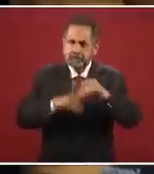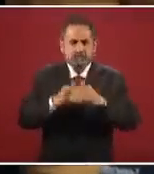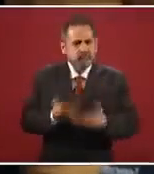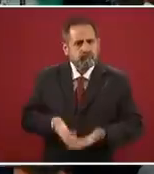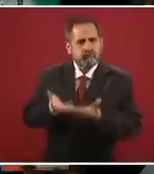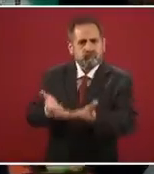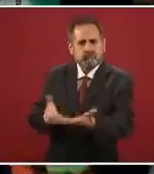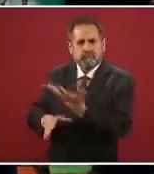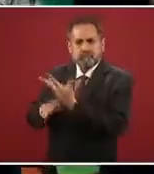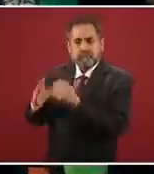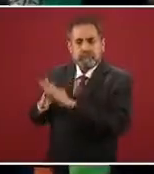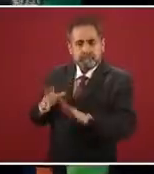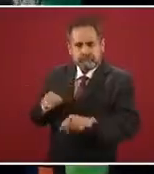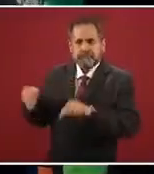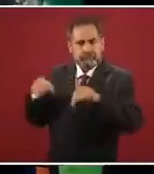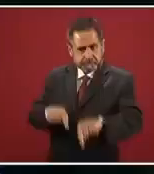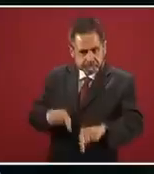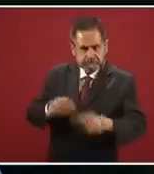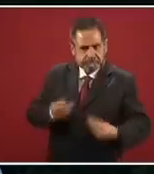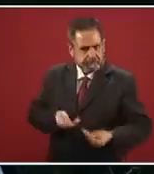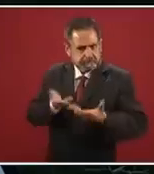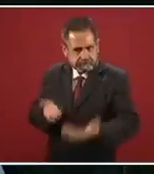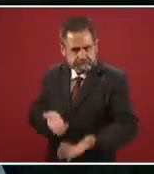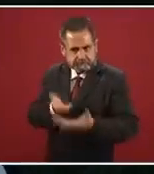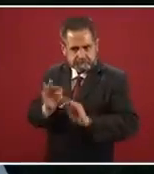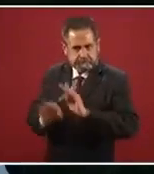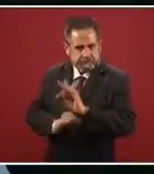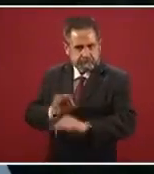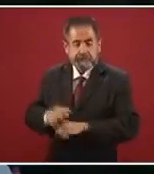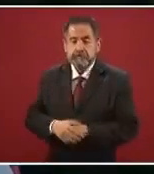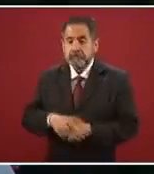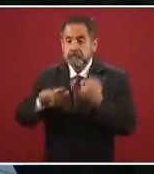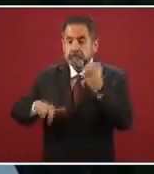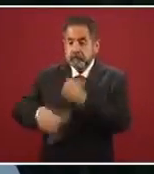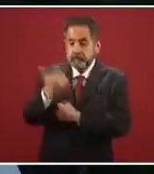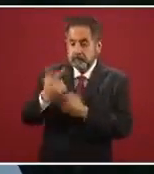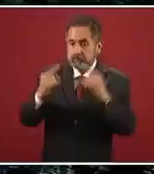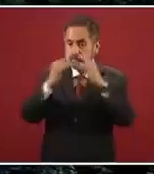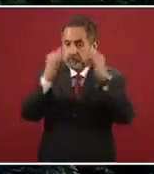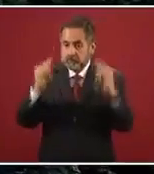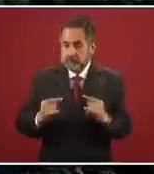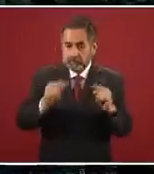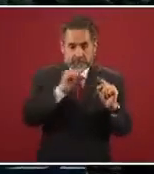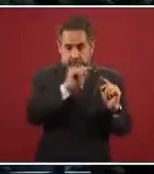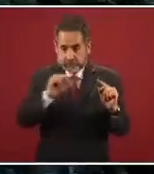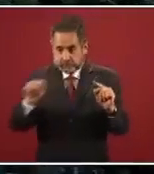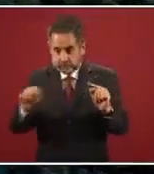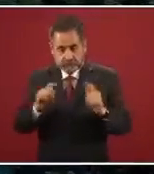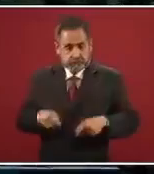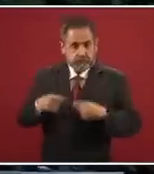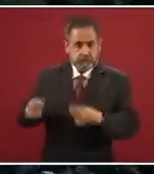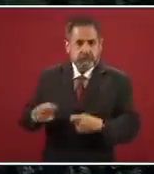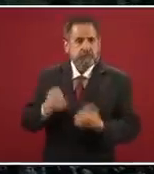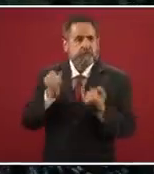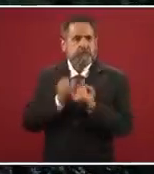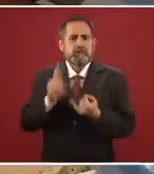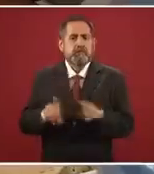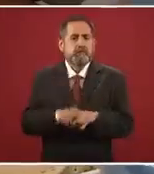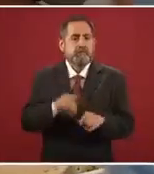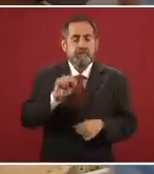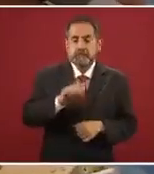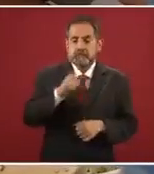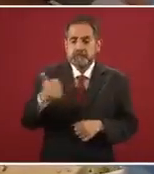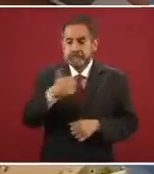atención a migrantes en la frontera sur y norte. Se instalaron 12 campamentos en los que, al igual que las 66 instalaciones permanentes,